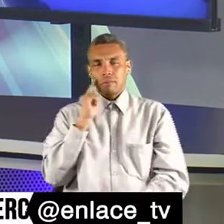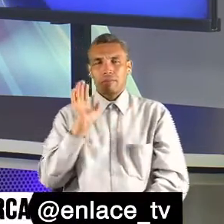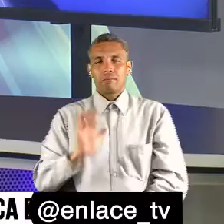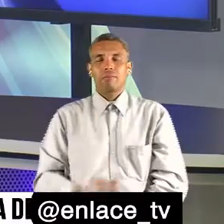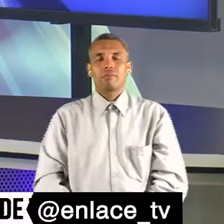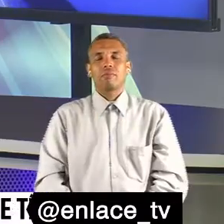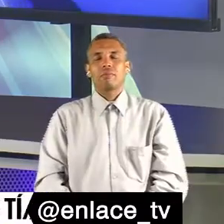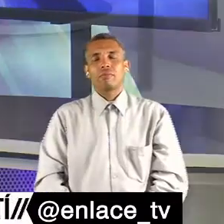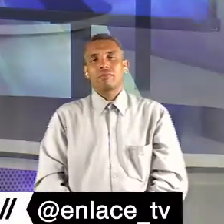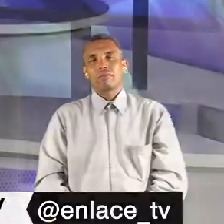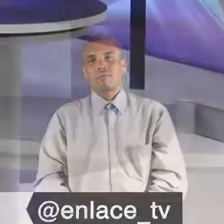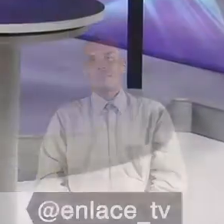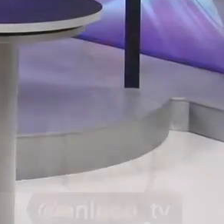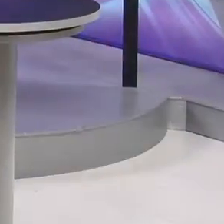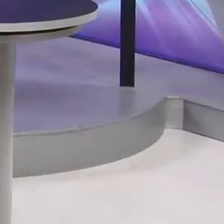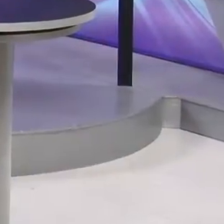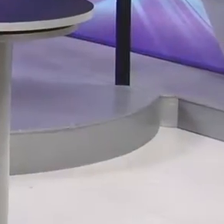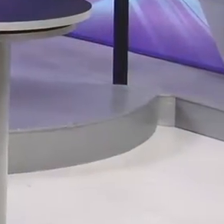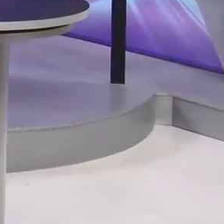Enlace Noticias.